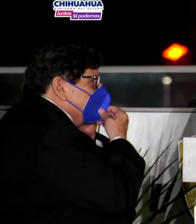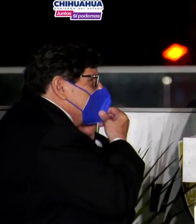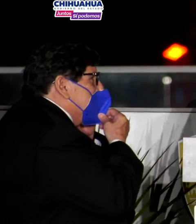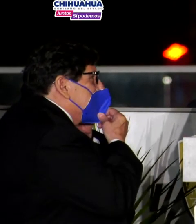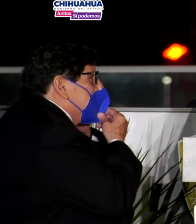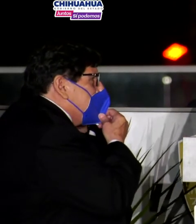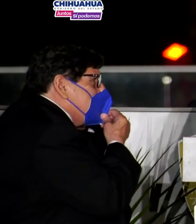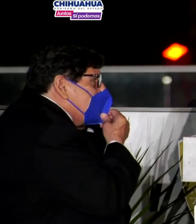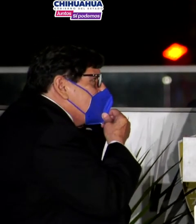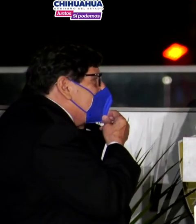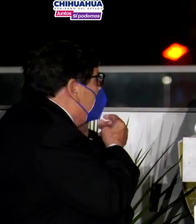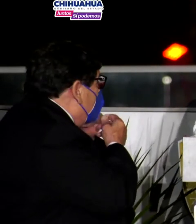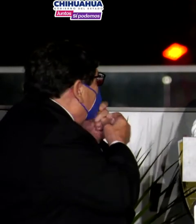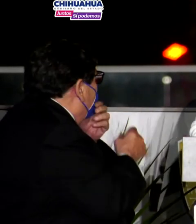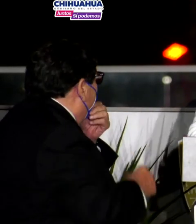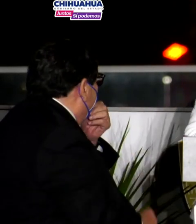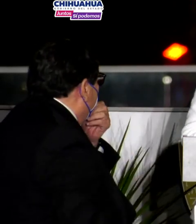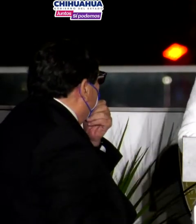¿De verdad? ¿Diversión?